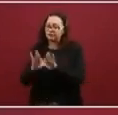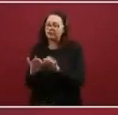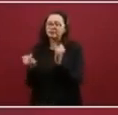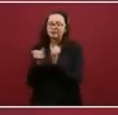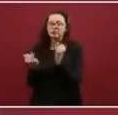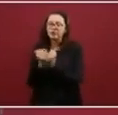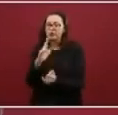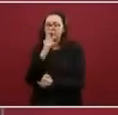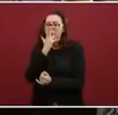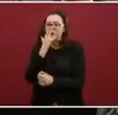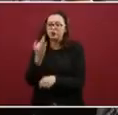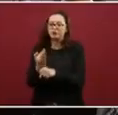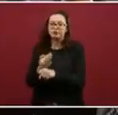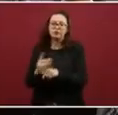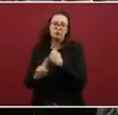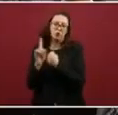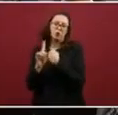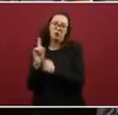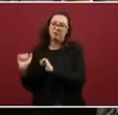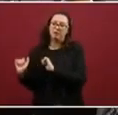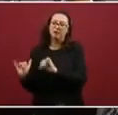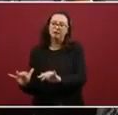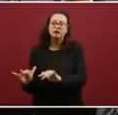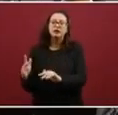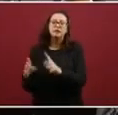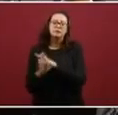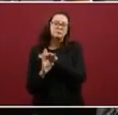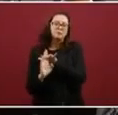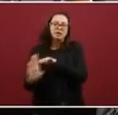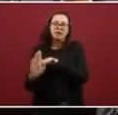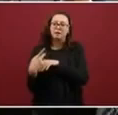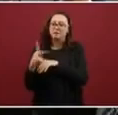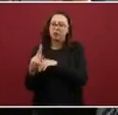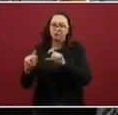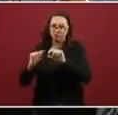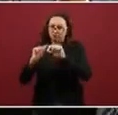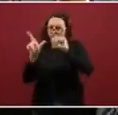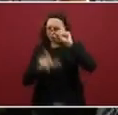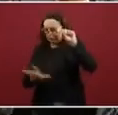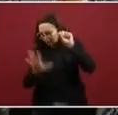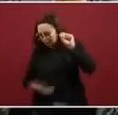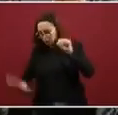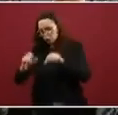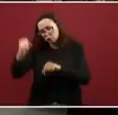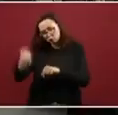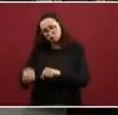conflicto migratorio, pero importa permanentemente para México.